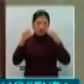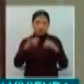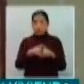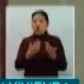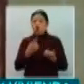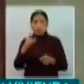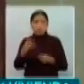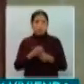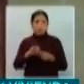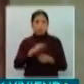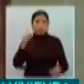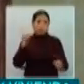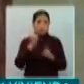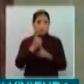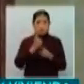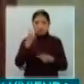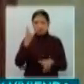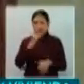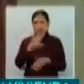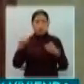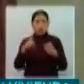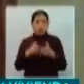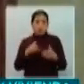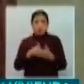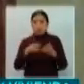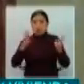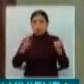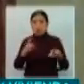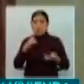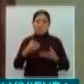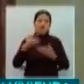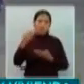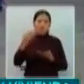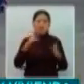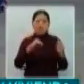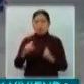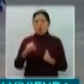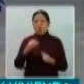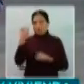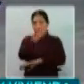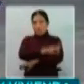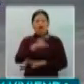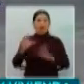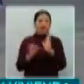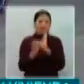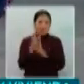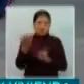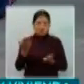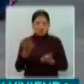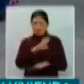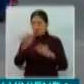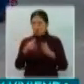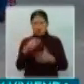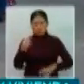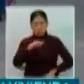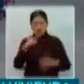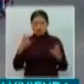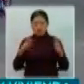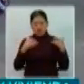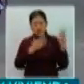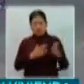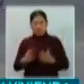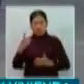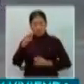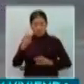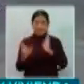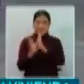todo para que se parezca a lo que va a ser el día del censo, para ver que todo lo que nosotros hubiéramos preparado